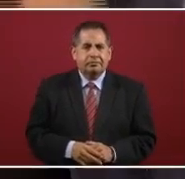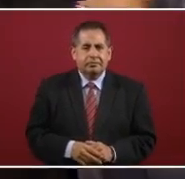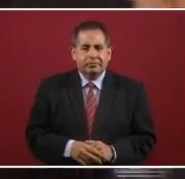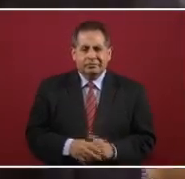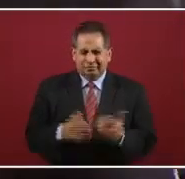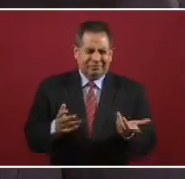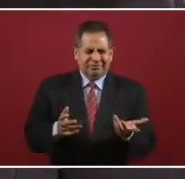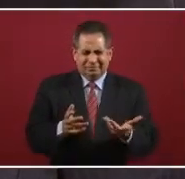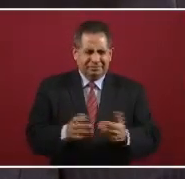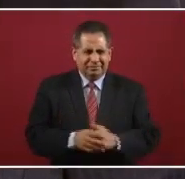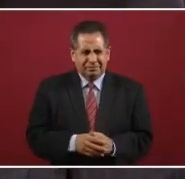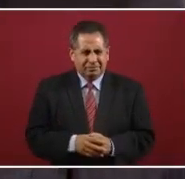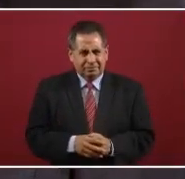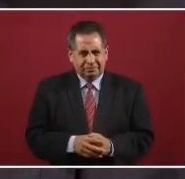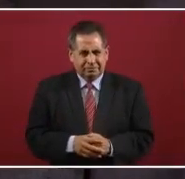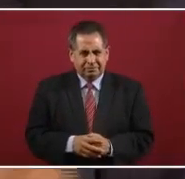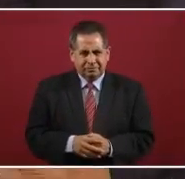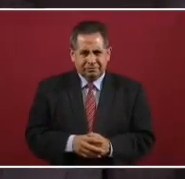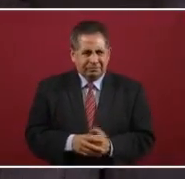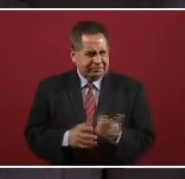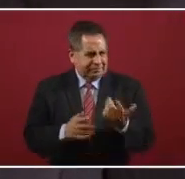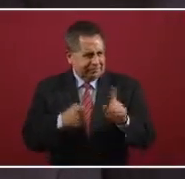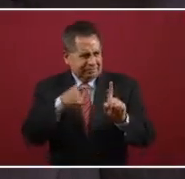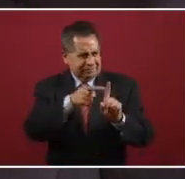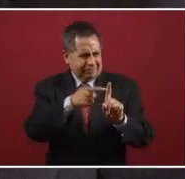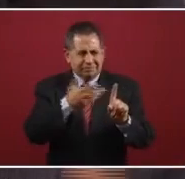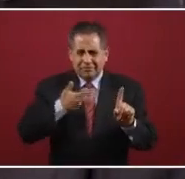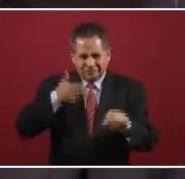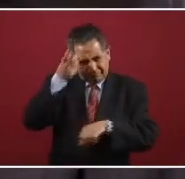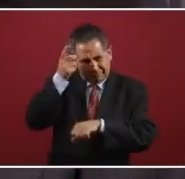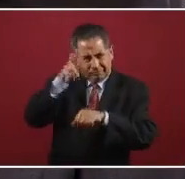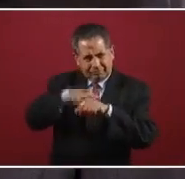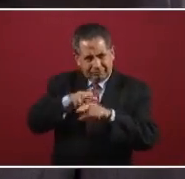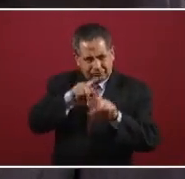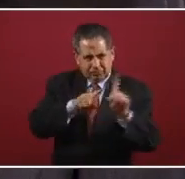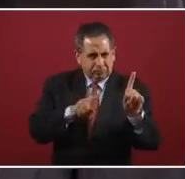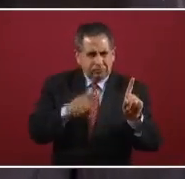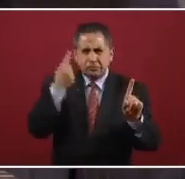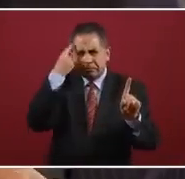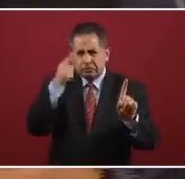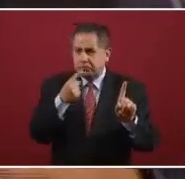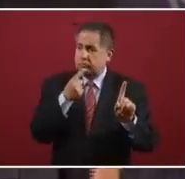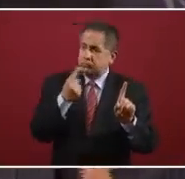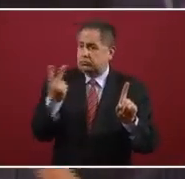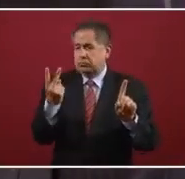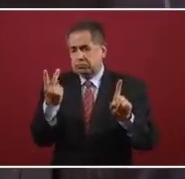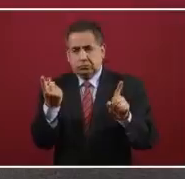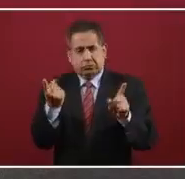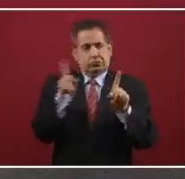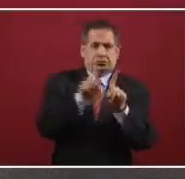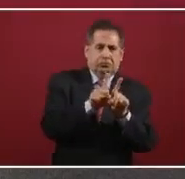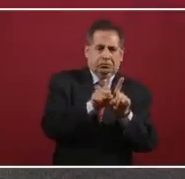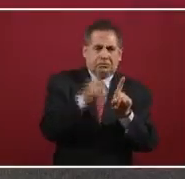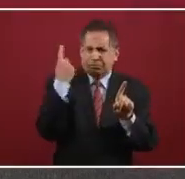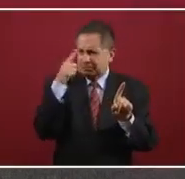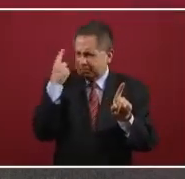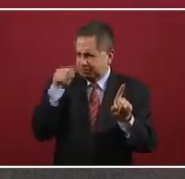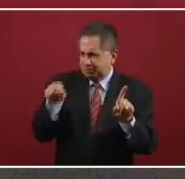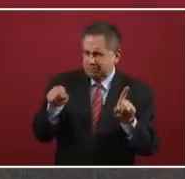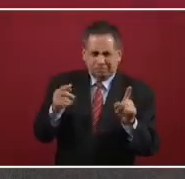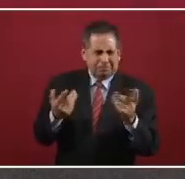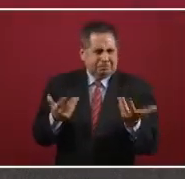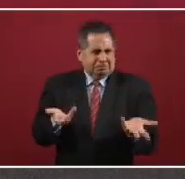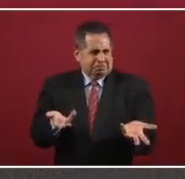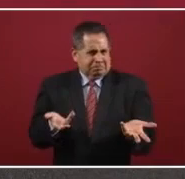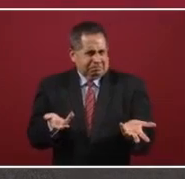Nada más, si ya tienes un director, ¿para qué un director adjunto? Pero